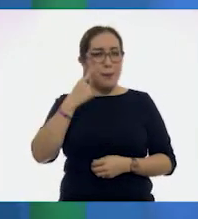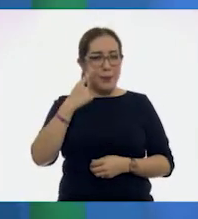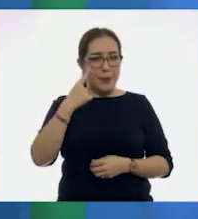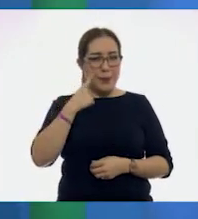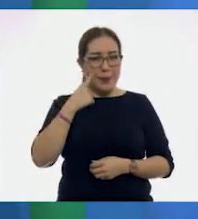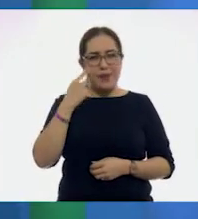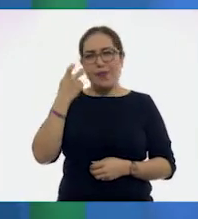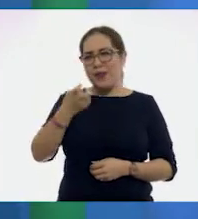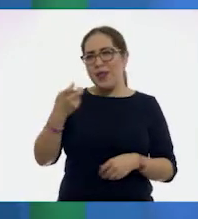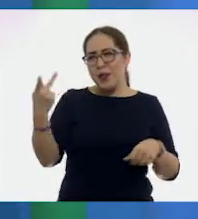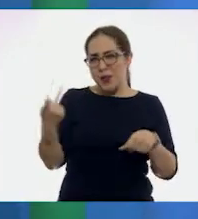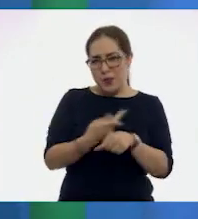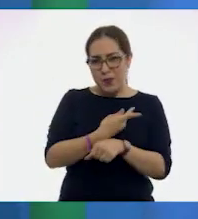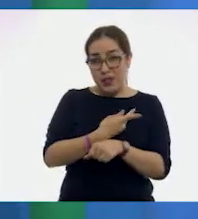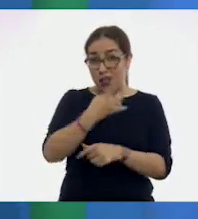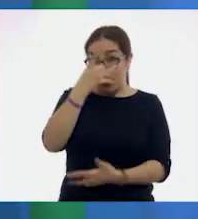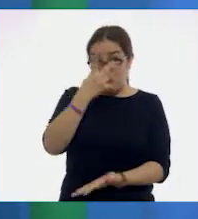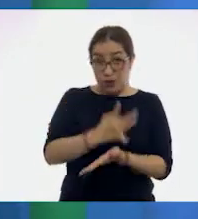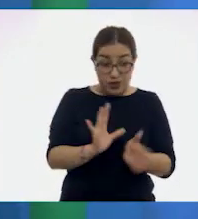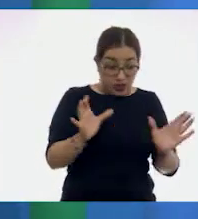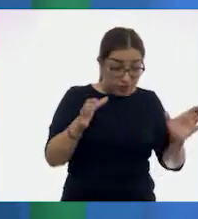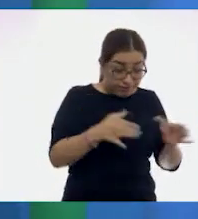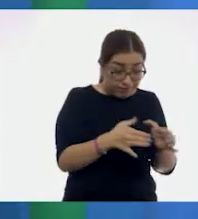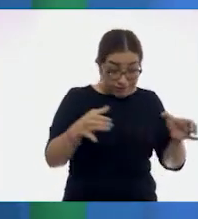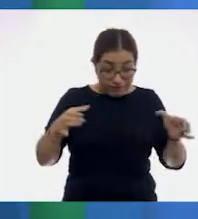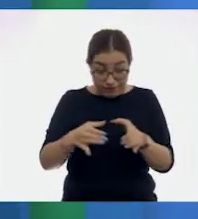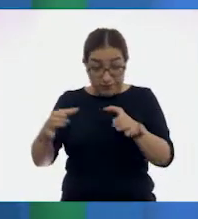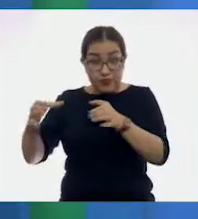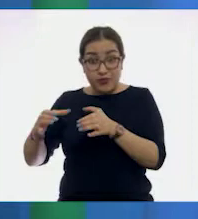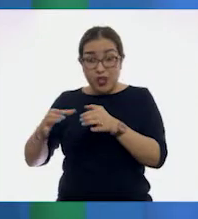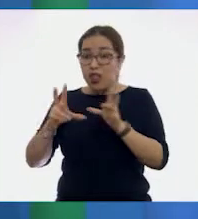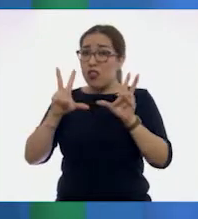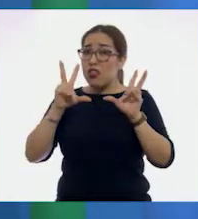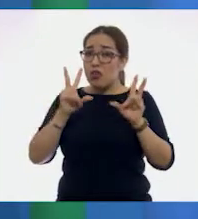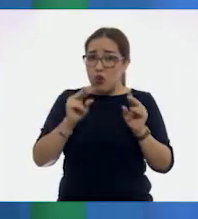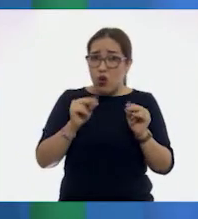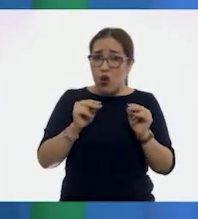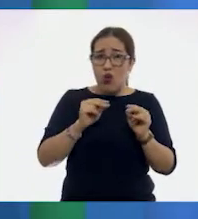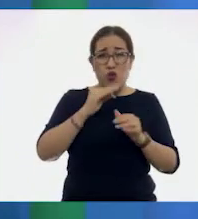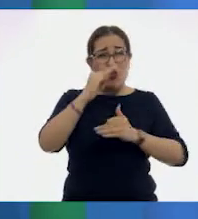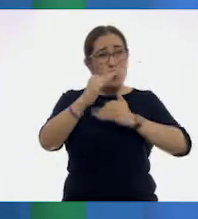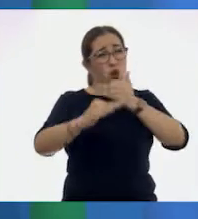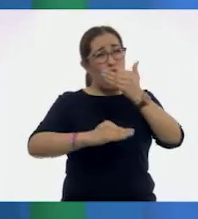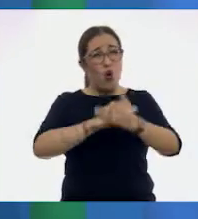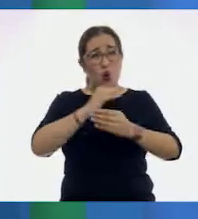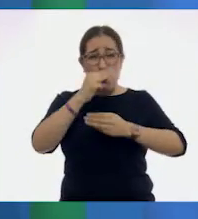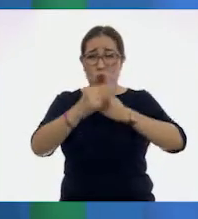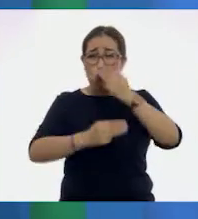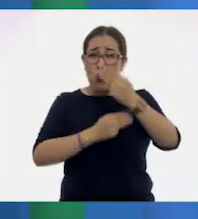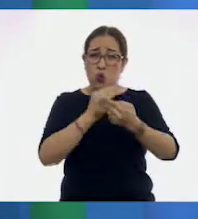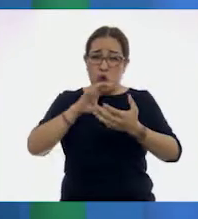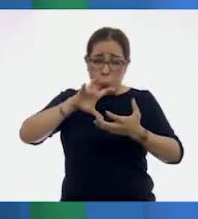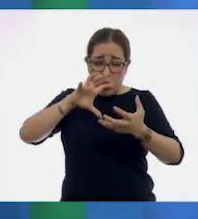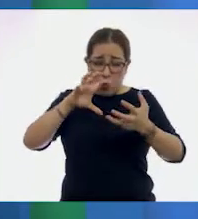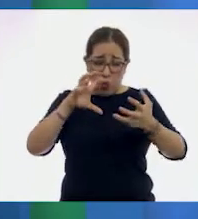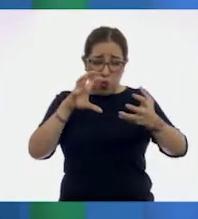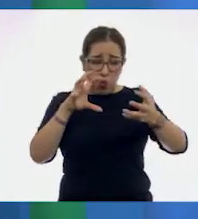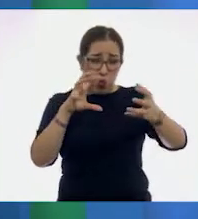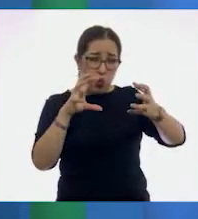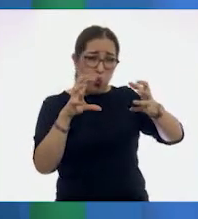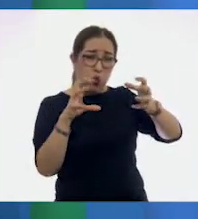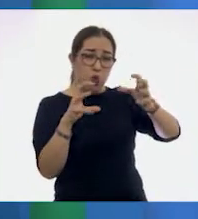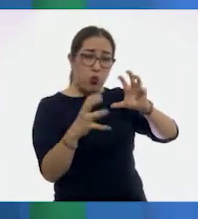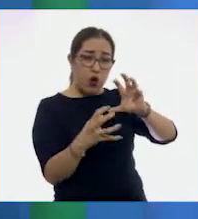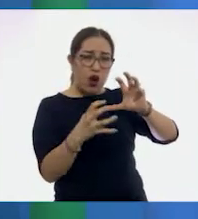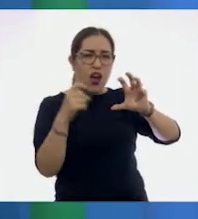eso ocurre no solo en cada ecosistema, sino en todo el planeta. La Tierra obtiene casi toda su energía